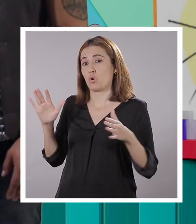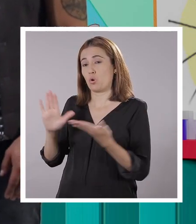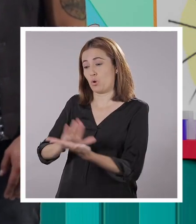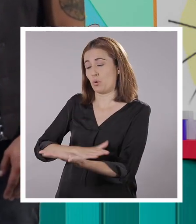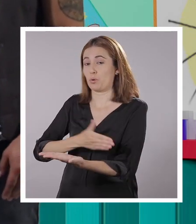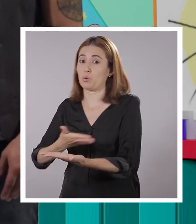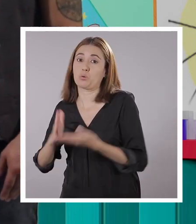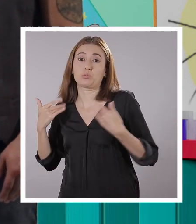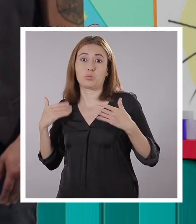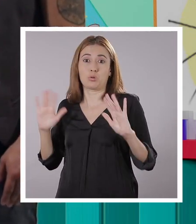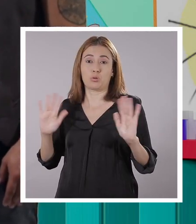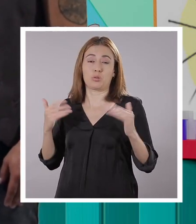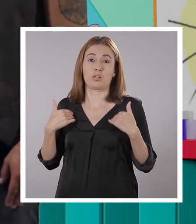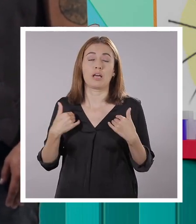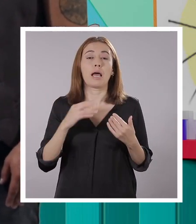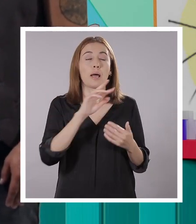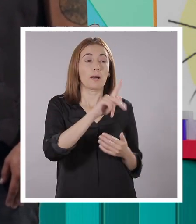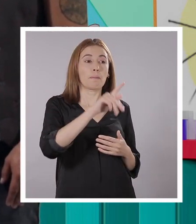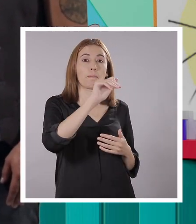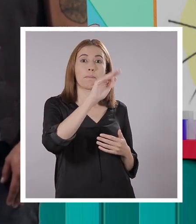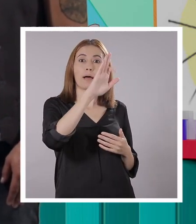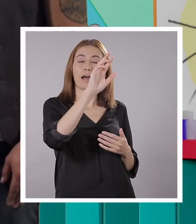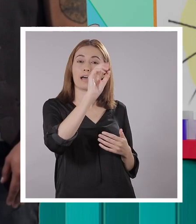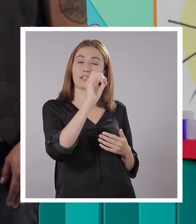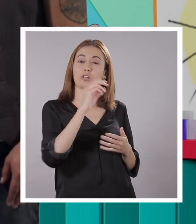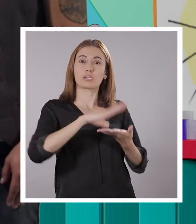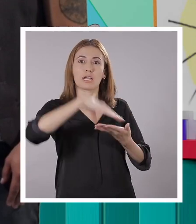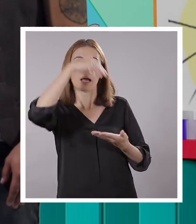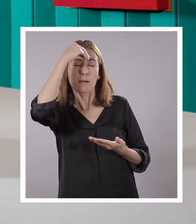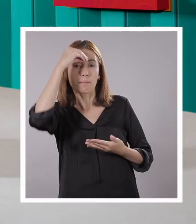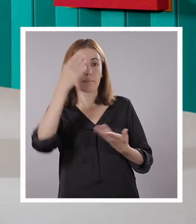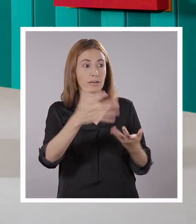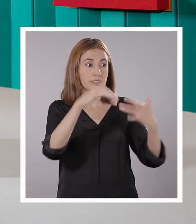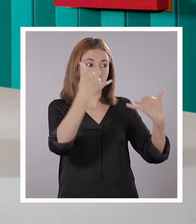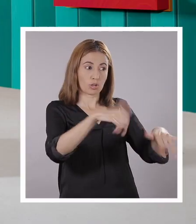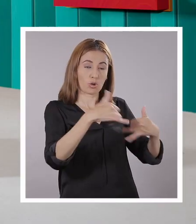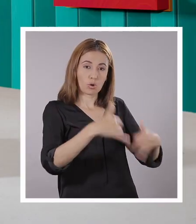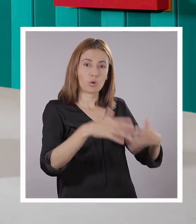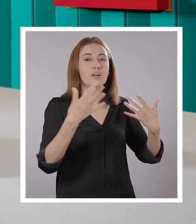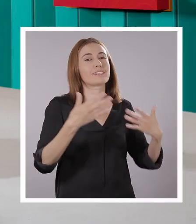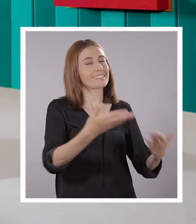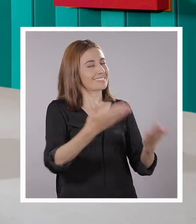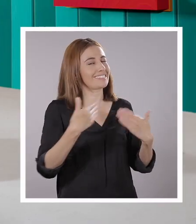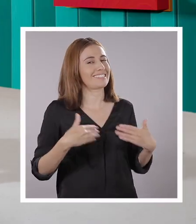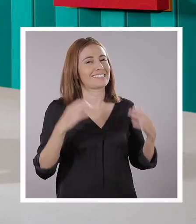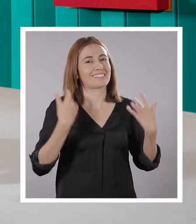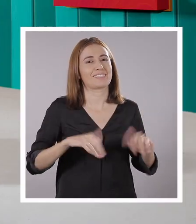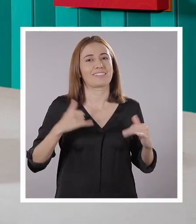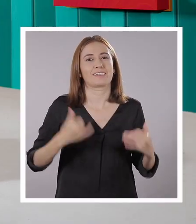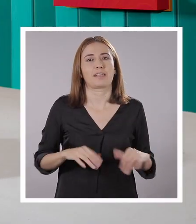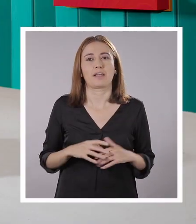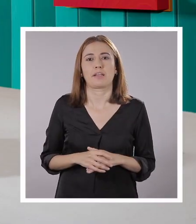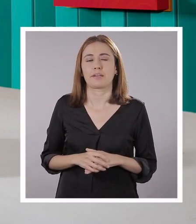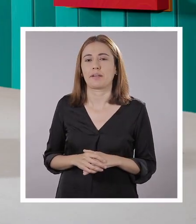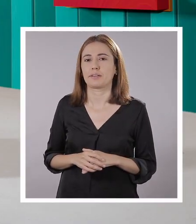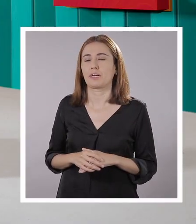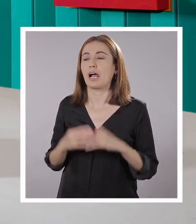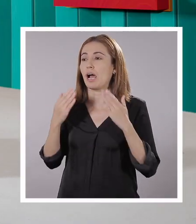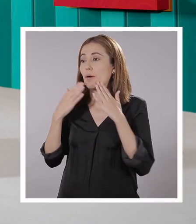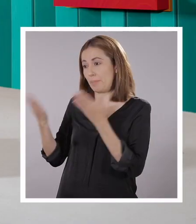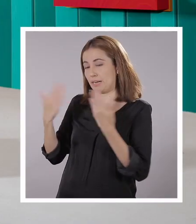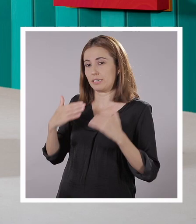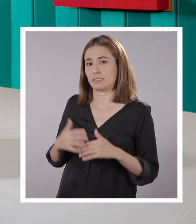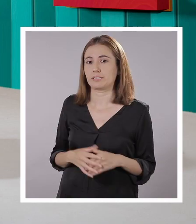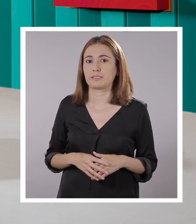estaba haciendo una canción, profe. Es un patrón y hoy vamos a aprender acerca de ellos. ¿Quieres jugar con nosotros? Claro que sí, yo quiero jugar, pero